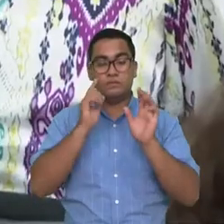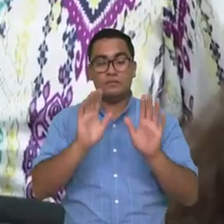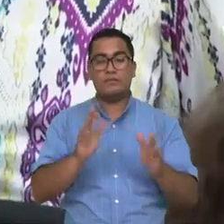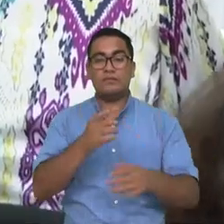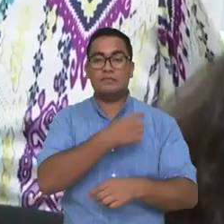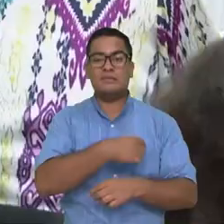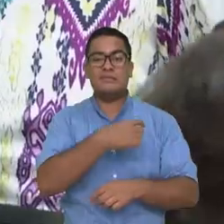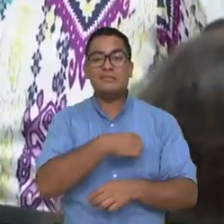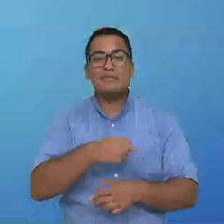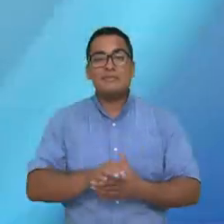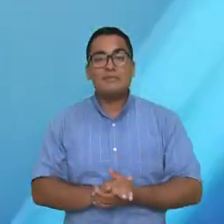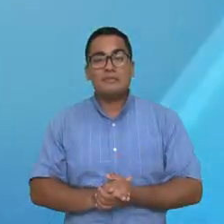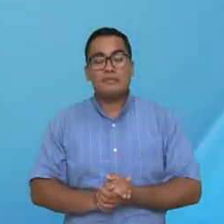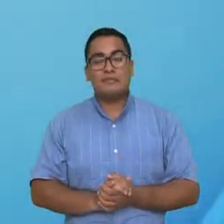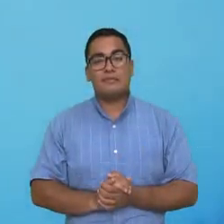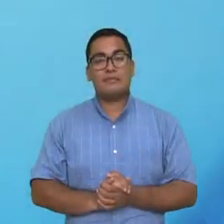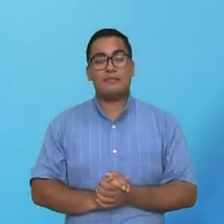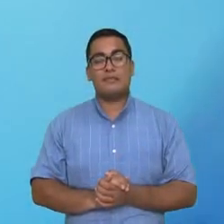escuelas.